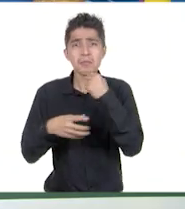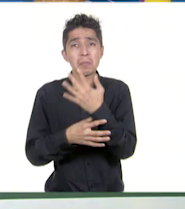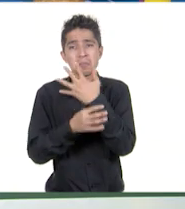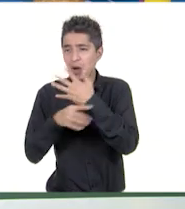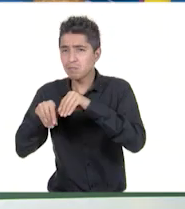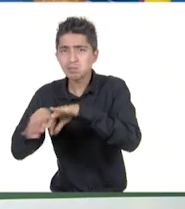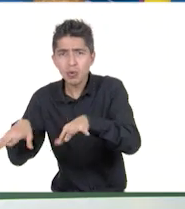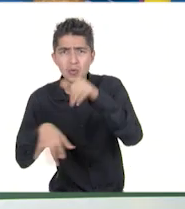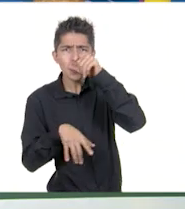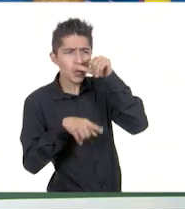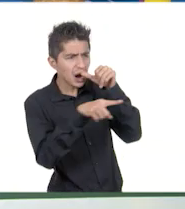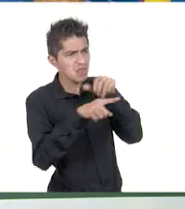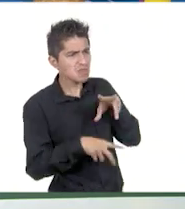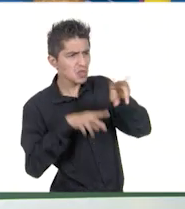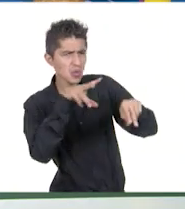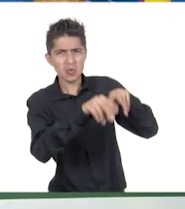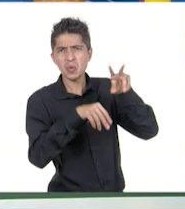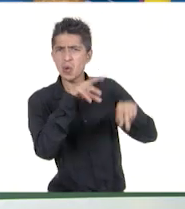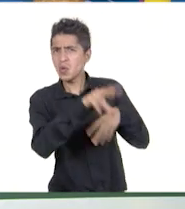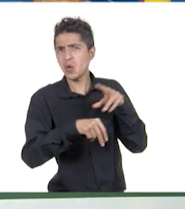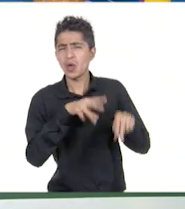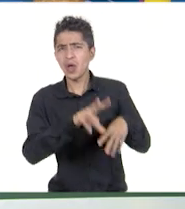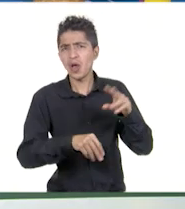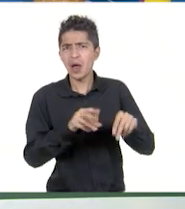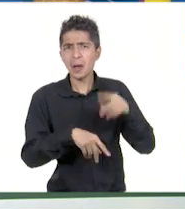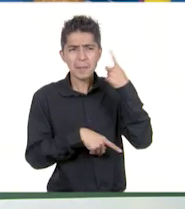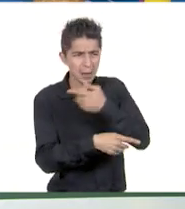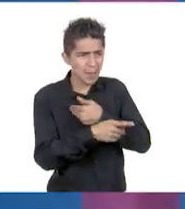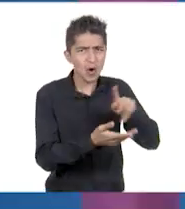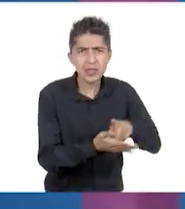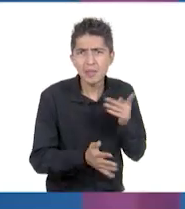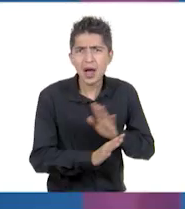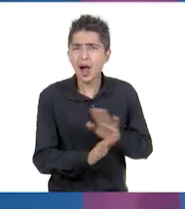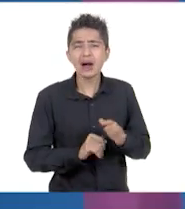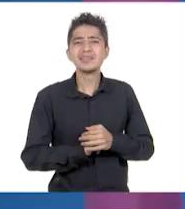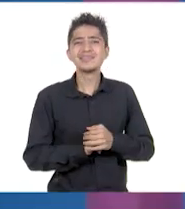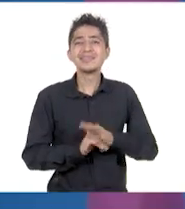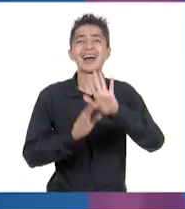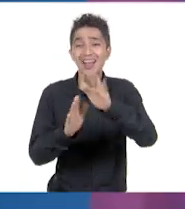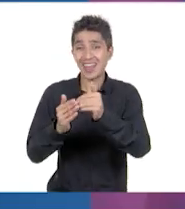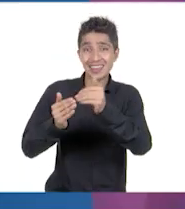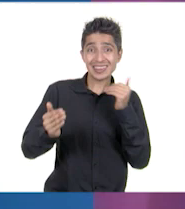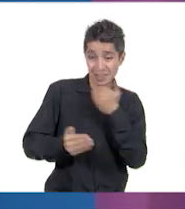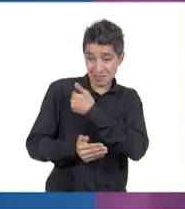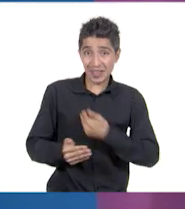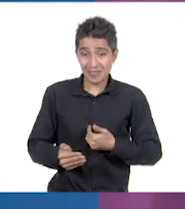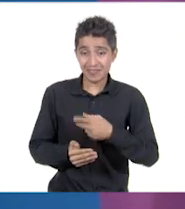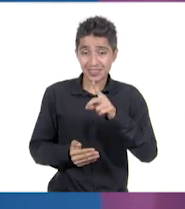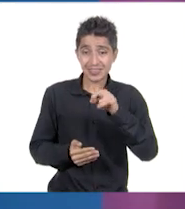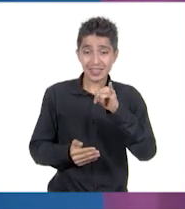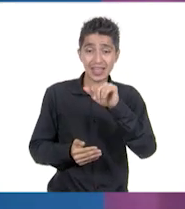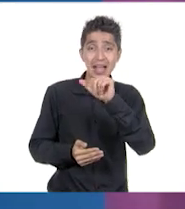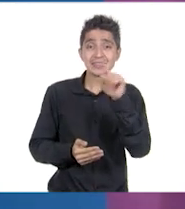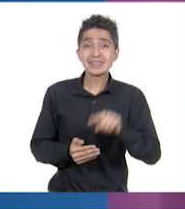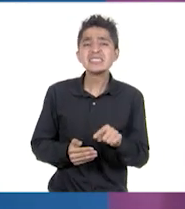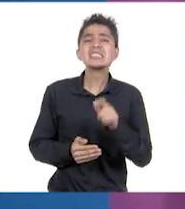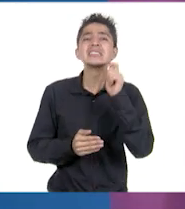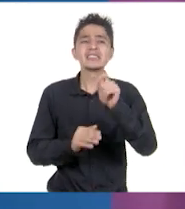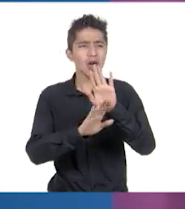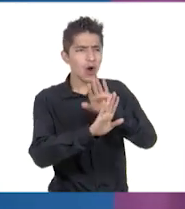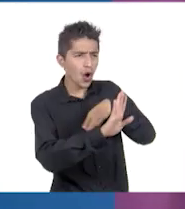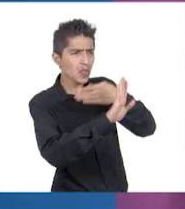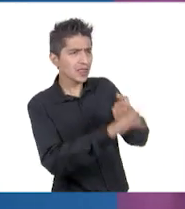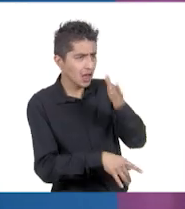de Benito Juárez. Vaya, o sea que antes de llegar a ser presidente, Díaz se pronunciaba en contra de la